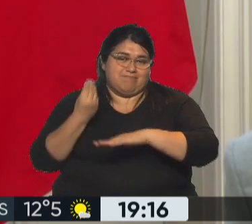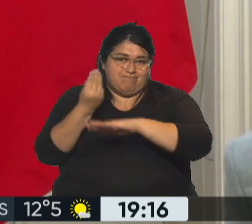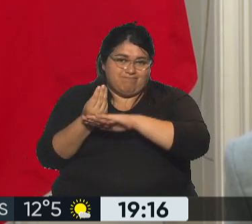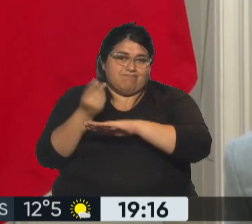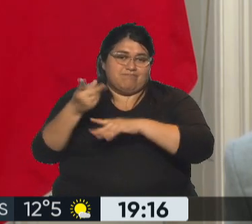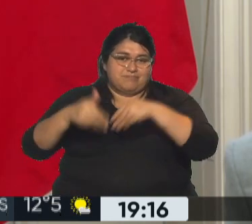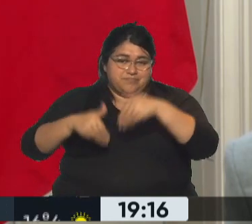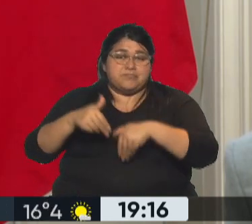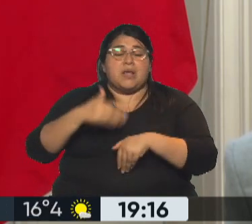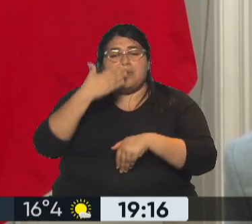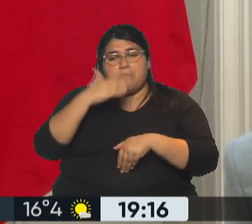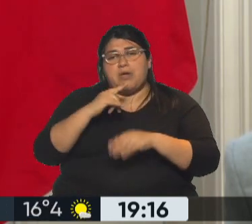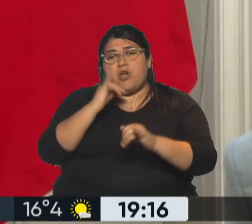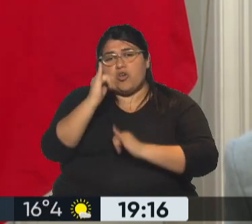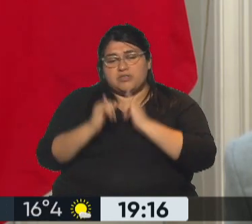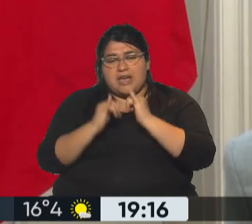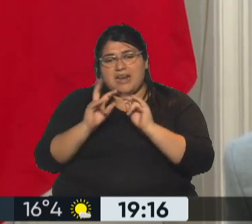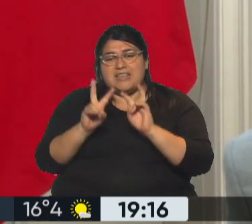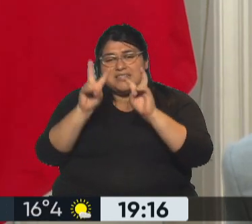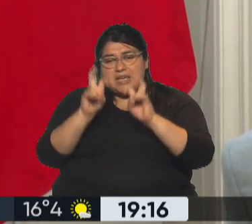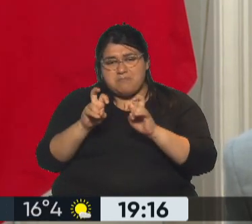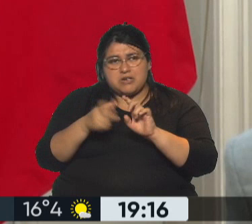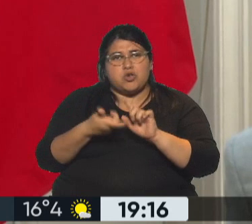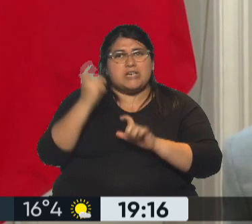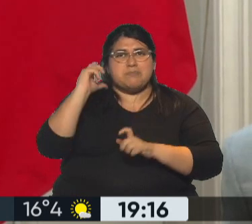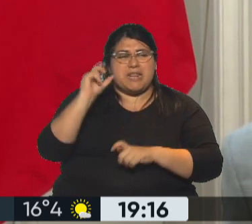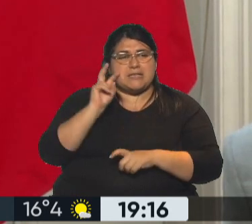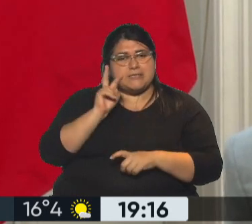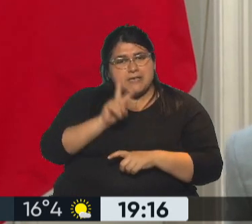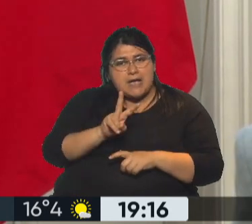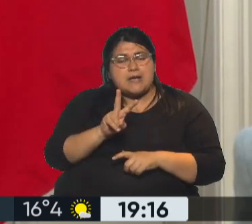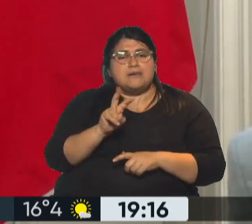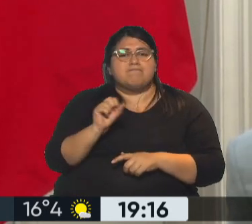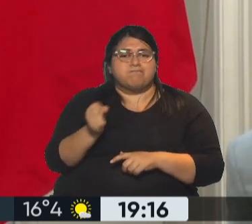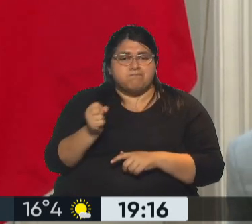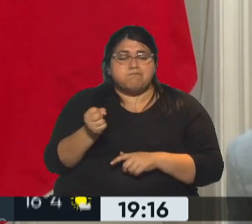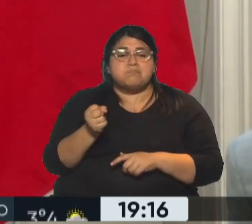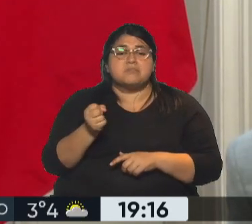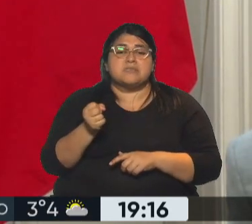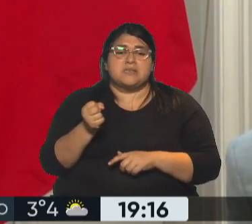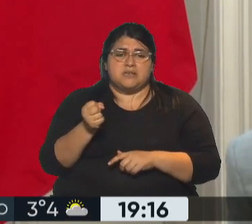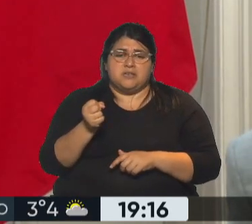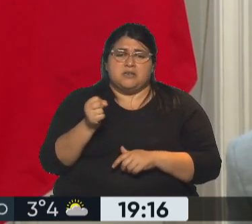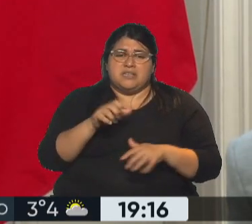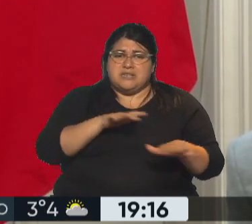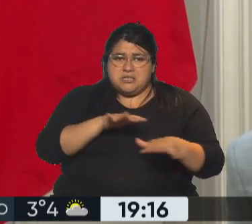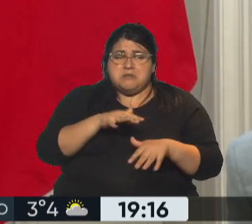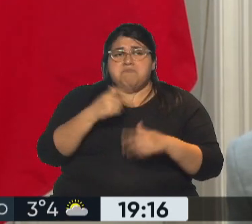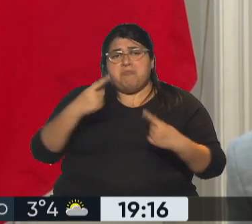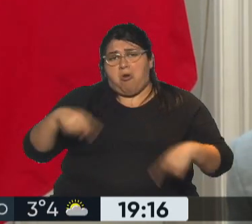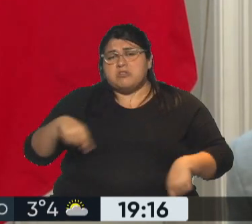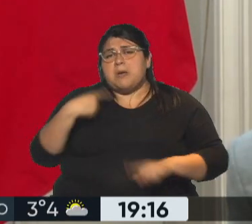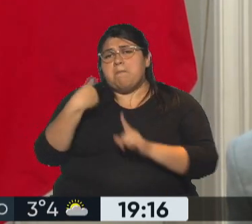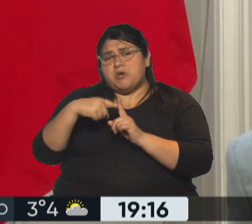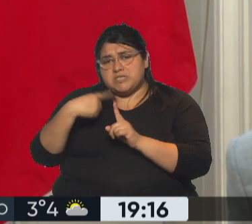y pude contar la experiencia que he podido verificar, que son todas, es una experiencia positiva y es